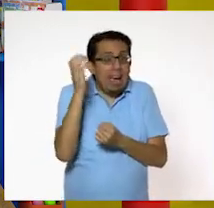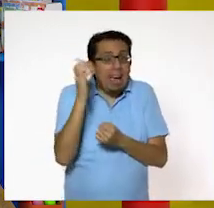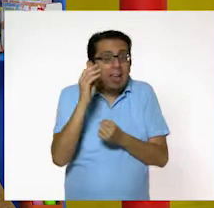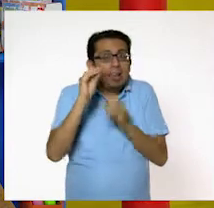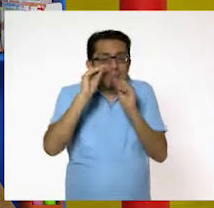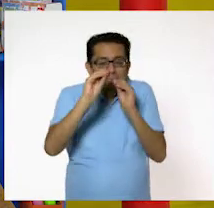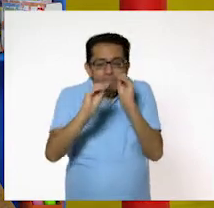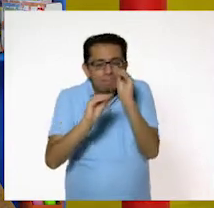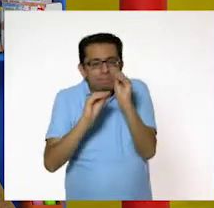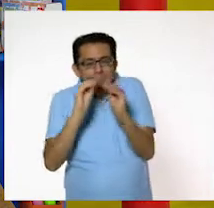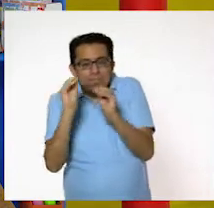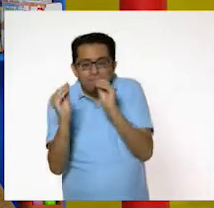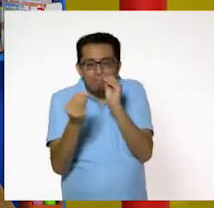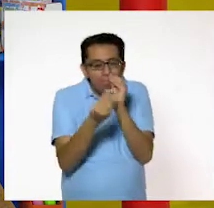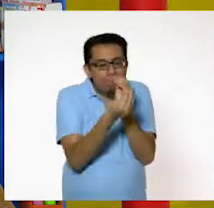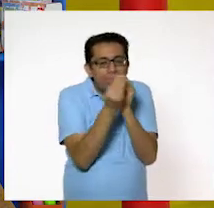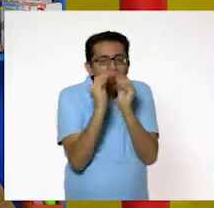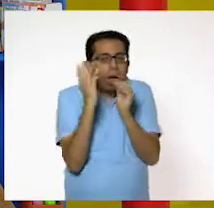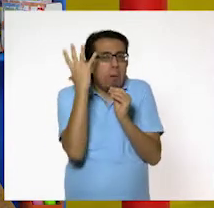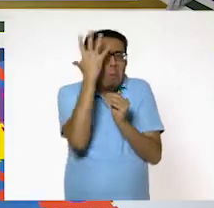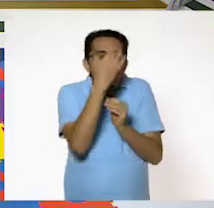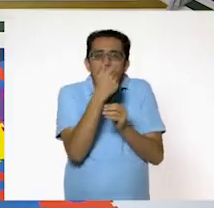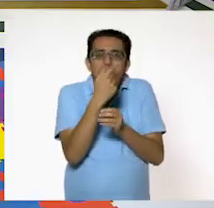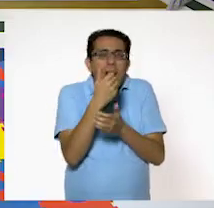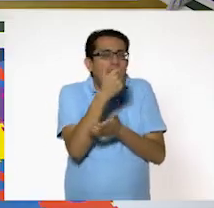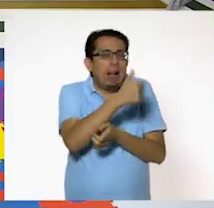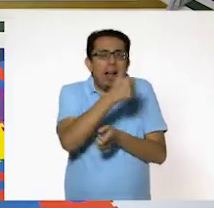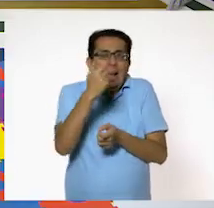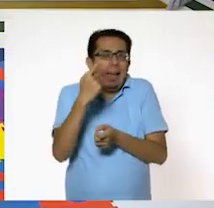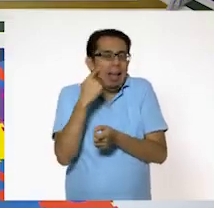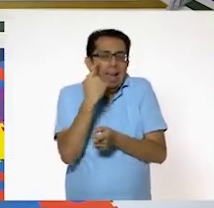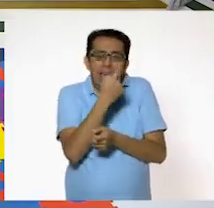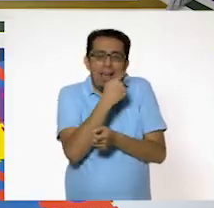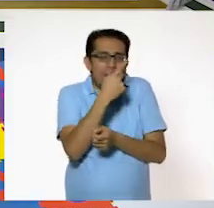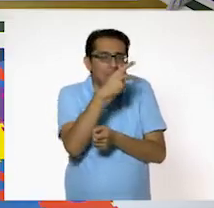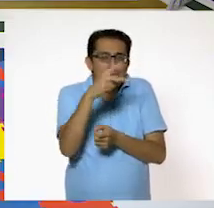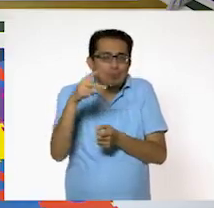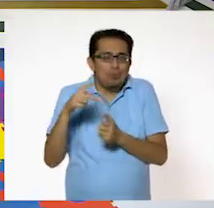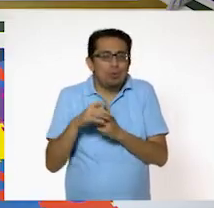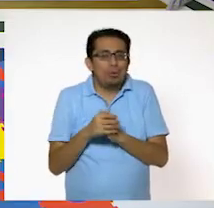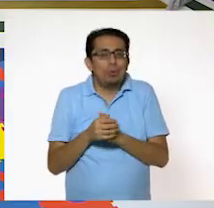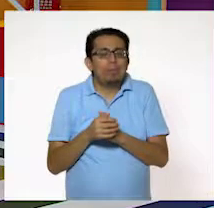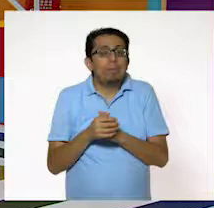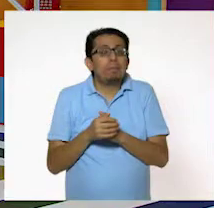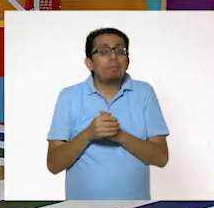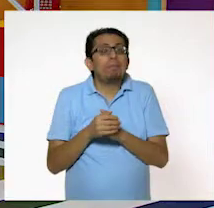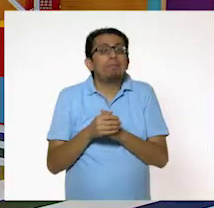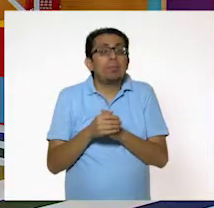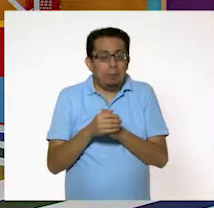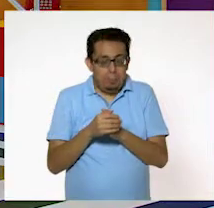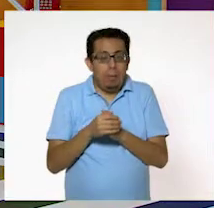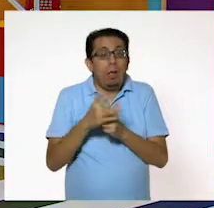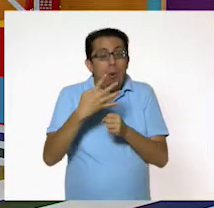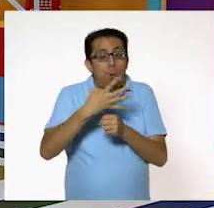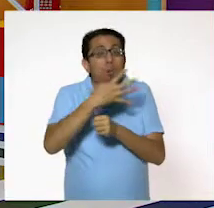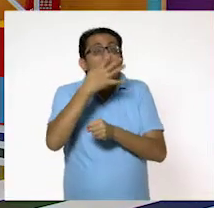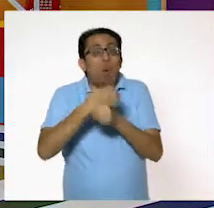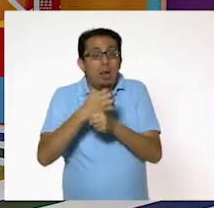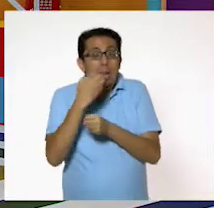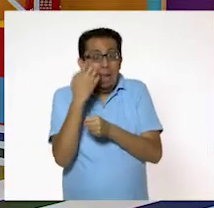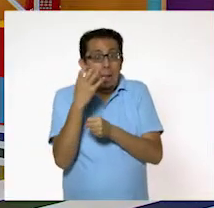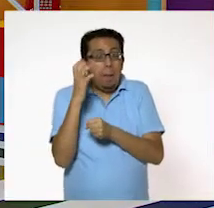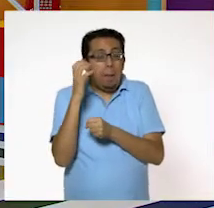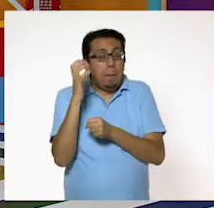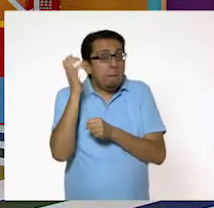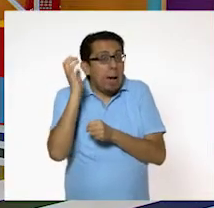al gusto. Ok, muy bien. Decorar, paso 4. La maraca, la maraca.